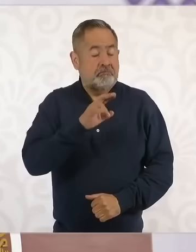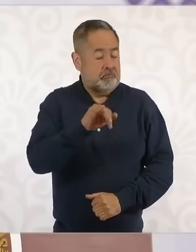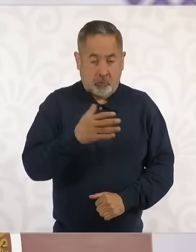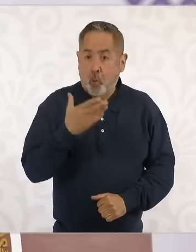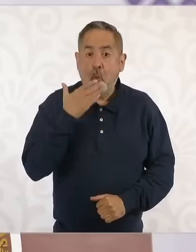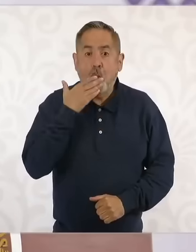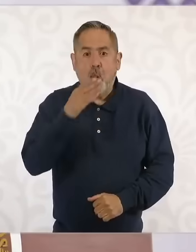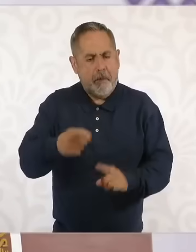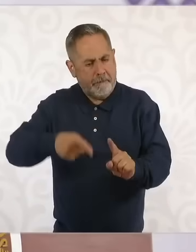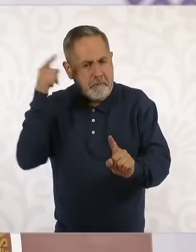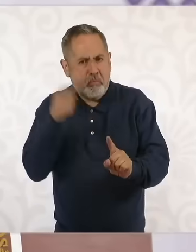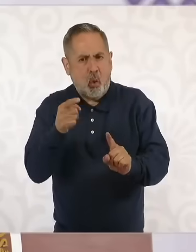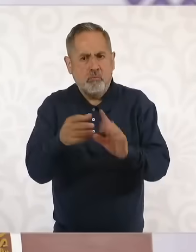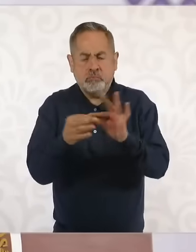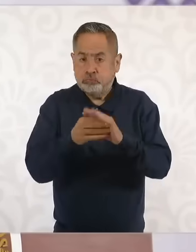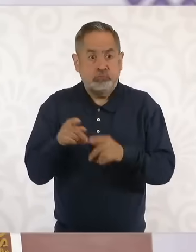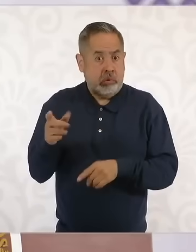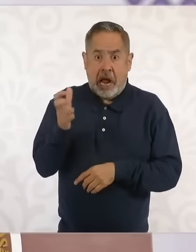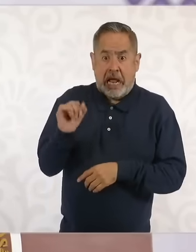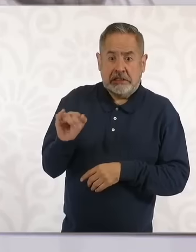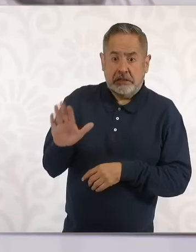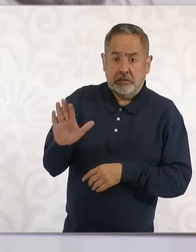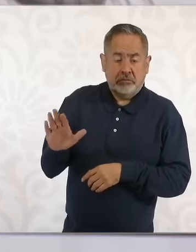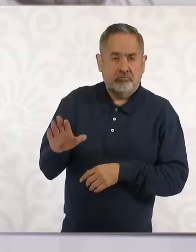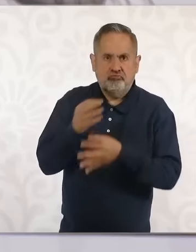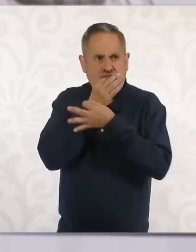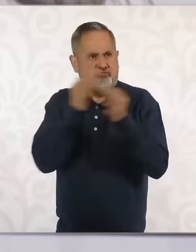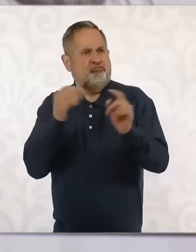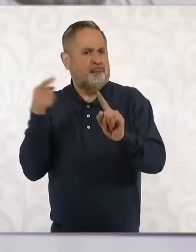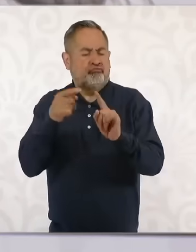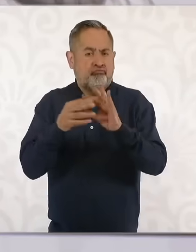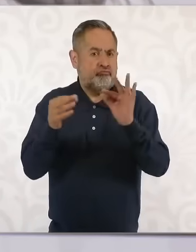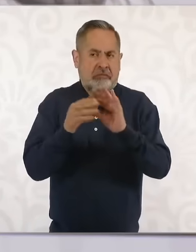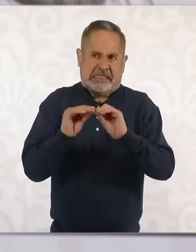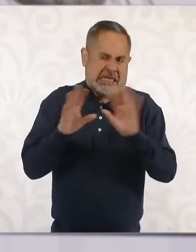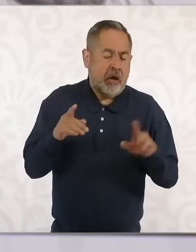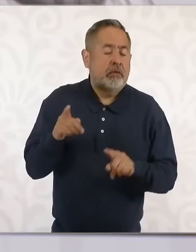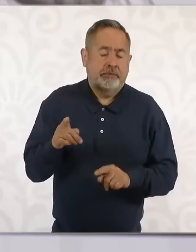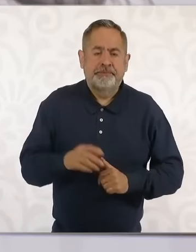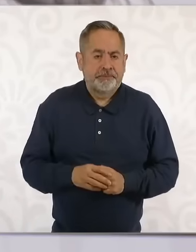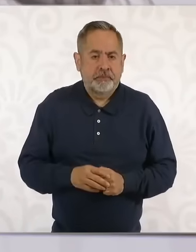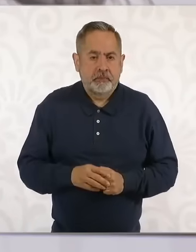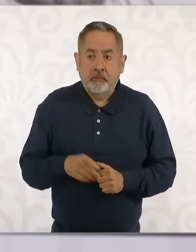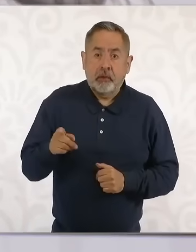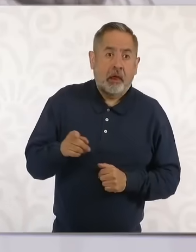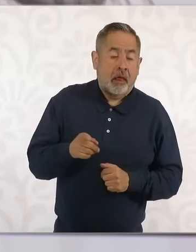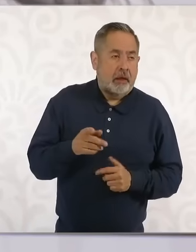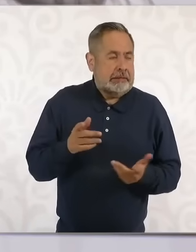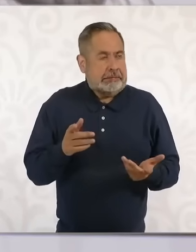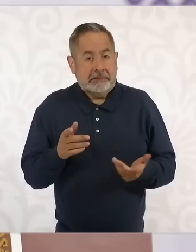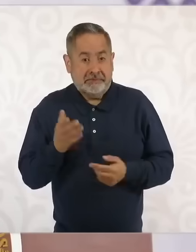muy contundente, como siempre ha sido él. Y no es menor lo que